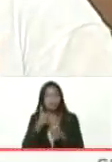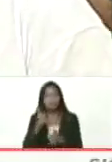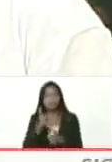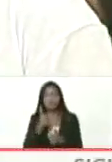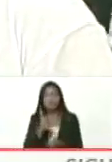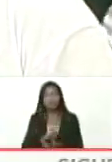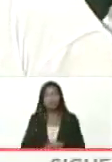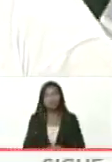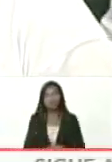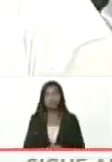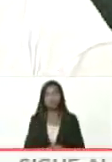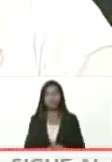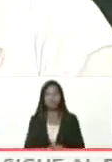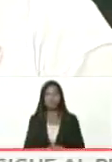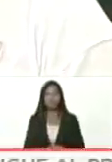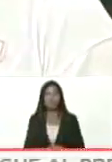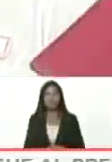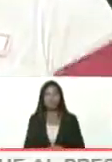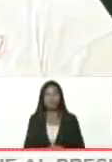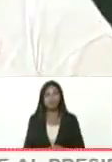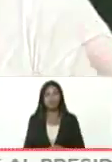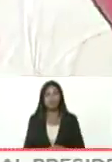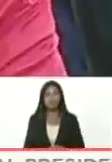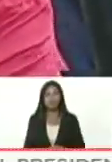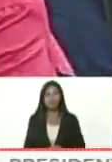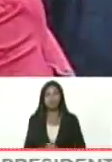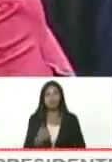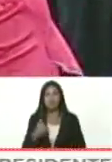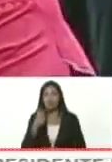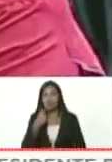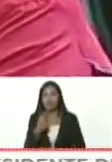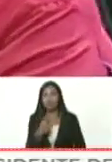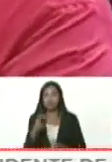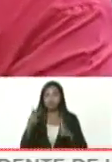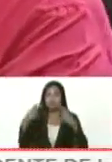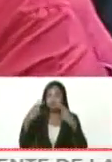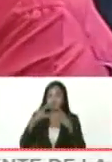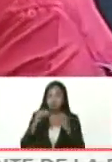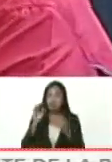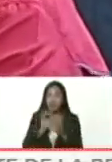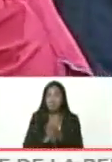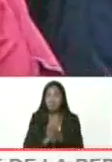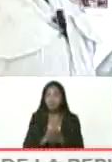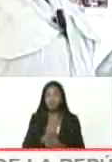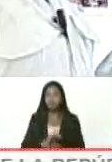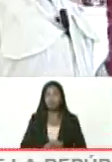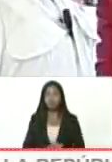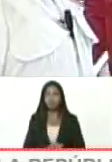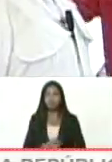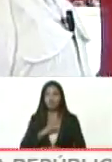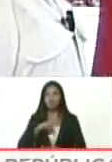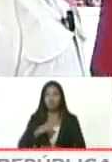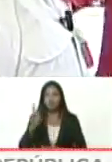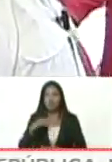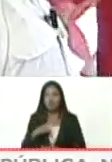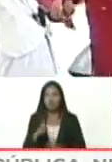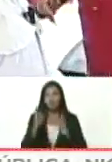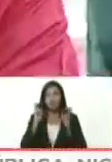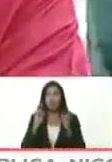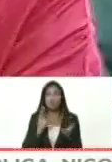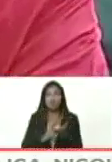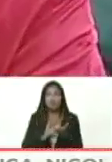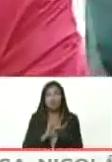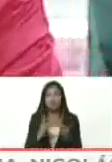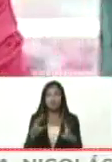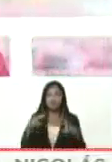Presidente, pero yo lo que digo es lo siguiente, escuchen, camaradas, compañeros. Nosotros tenemos, es un tema central que yo traigo